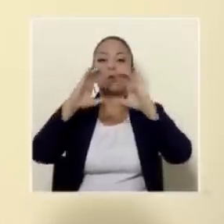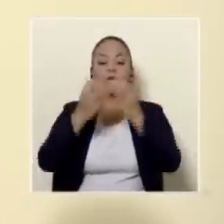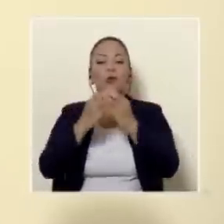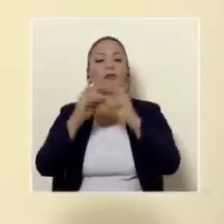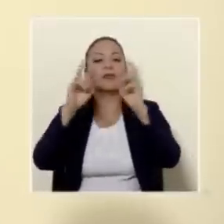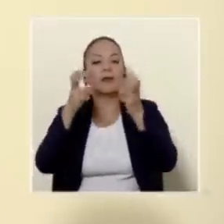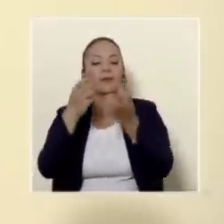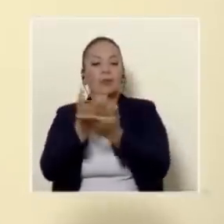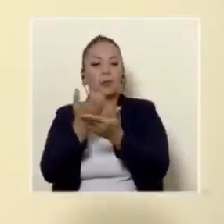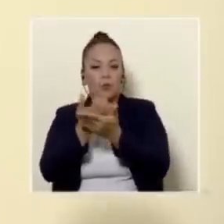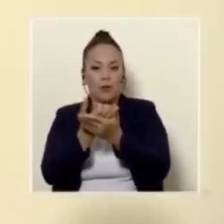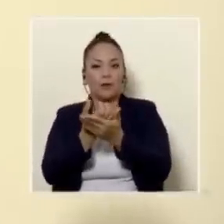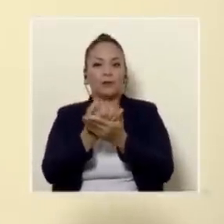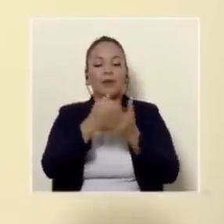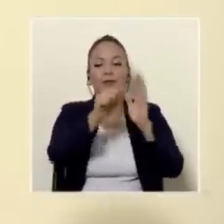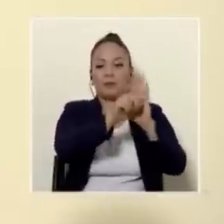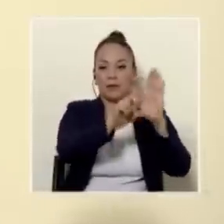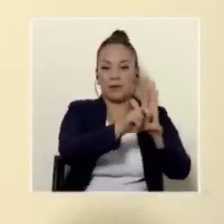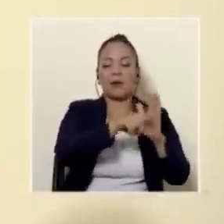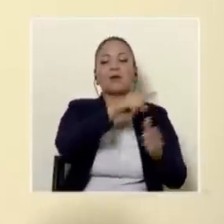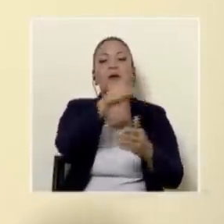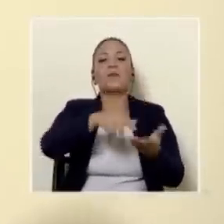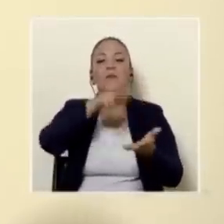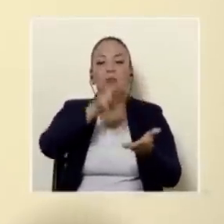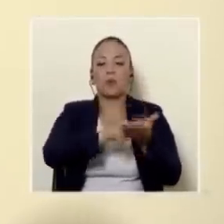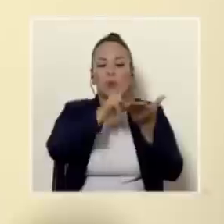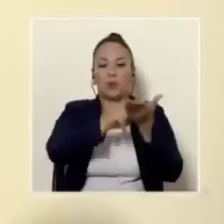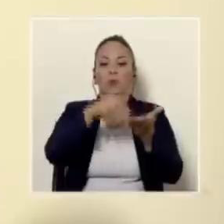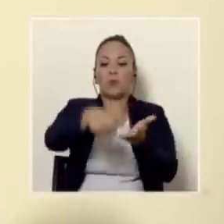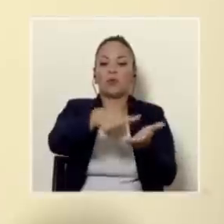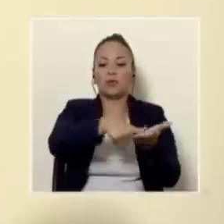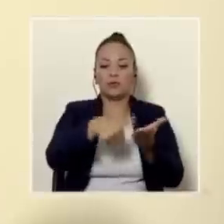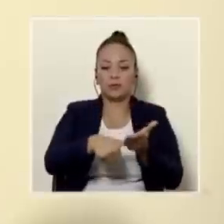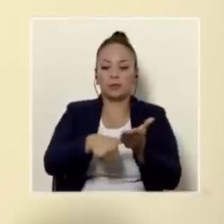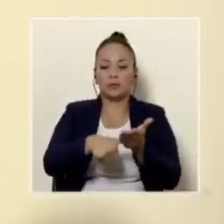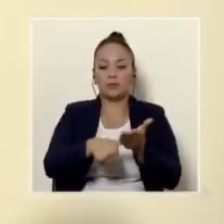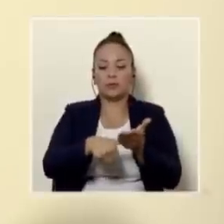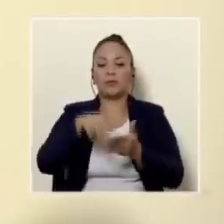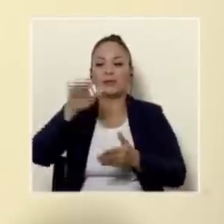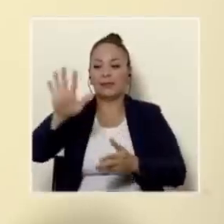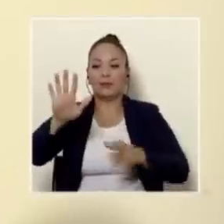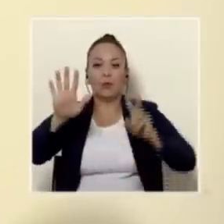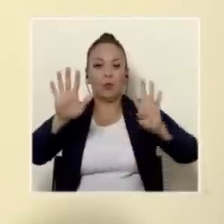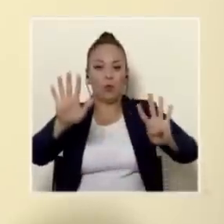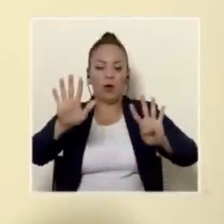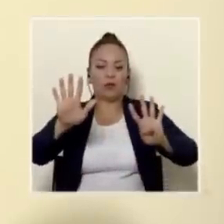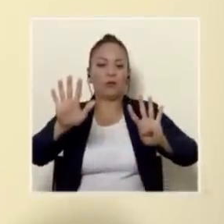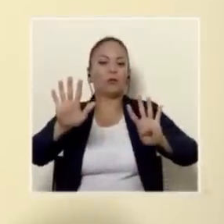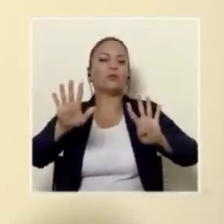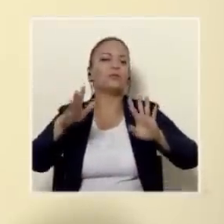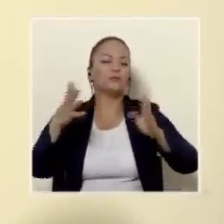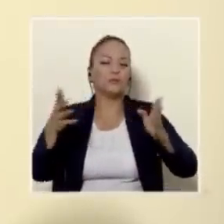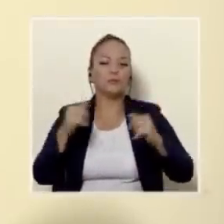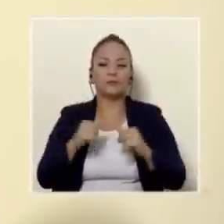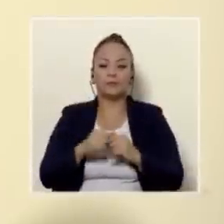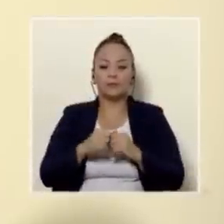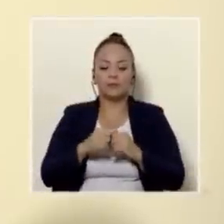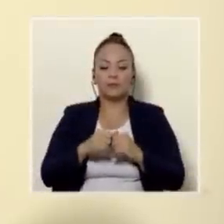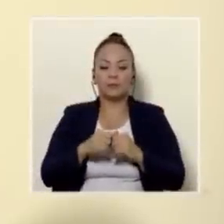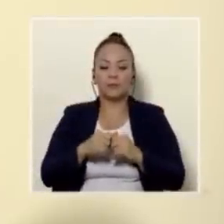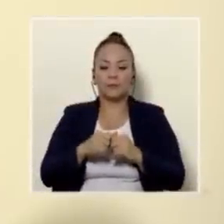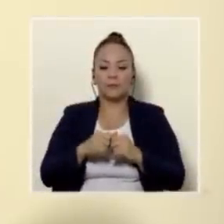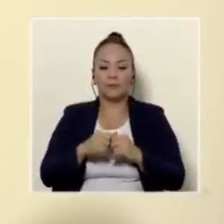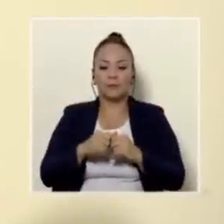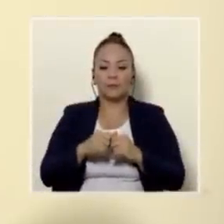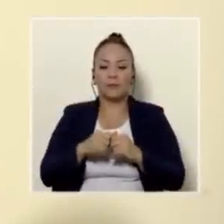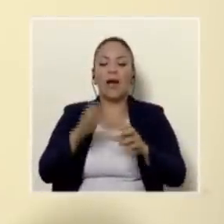Económicos del Congreso, del Parlamento, aprobó en una votación 5-4. La emisión